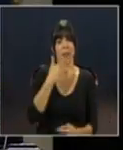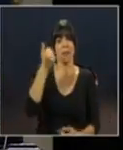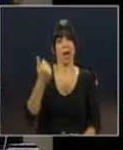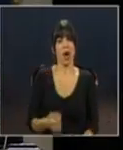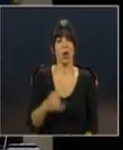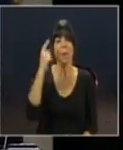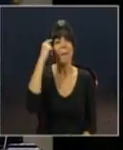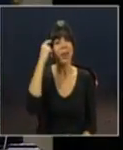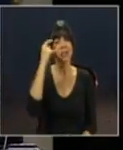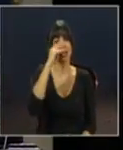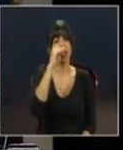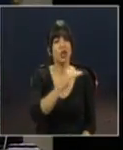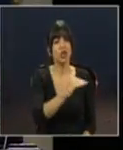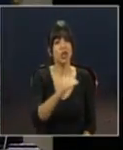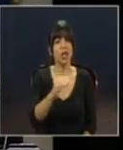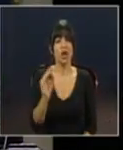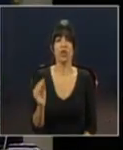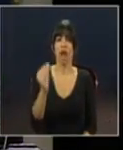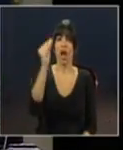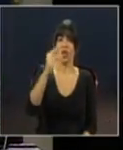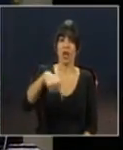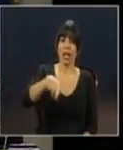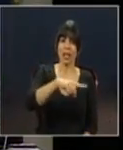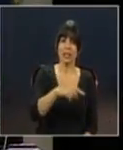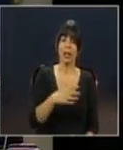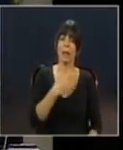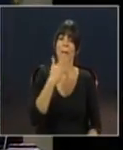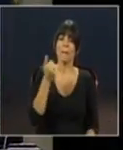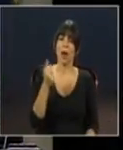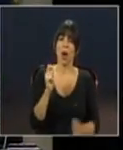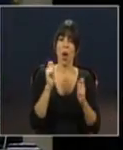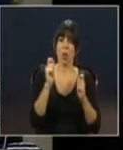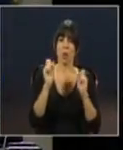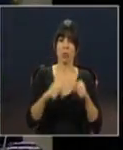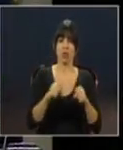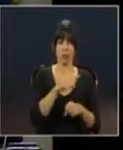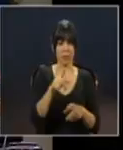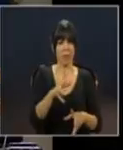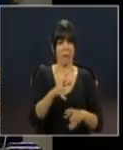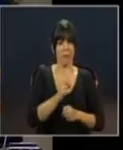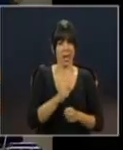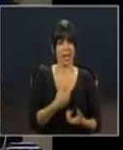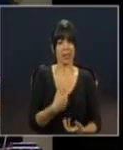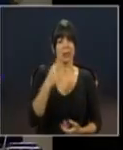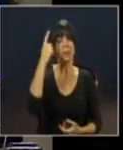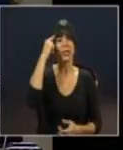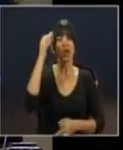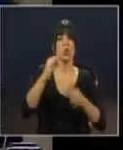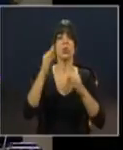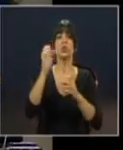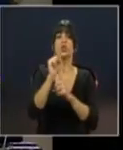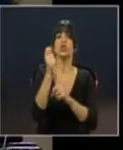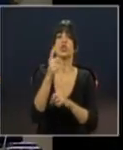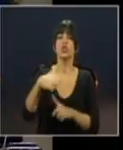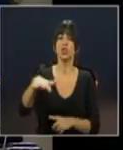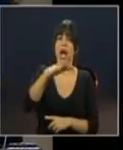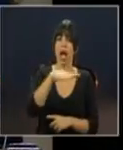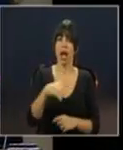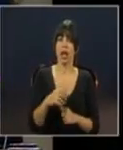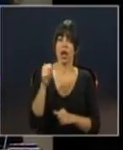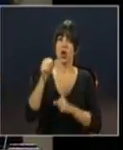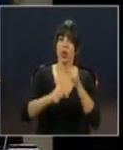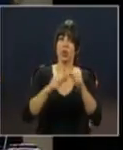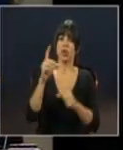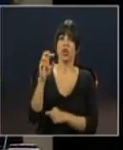los niños, niñas y adolescentes que merecen la mejor educación posible. Piensen en la justicia social por la que lucharon